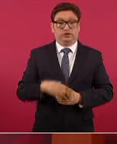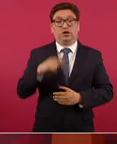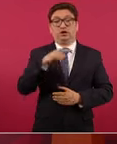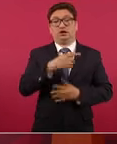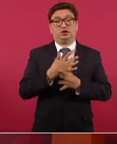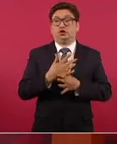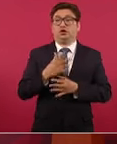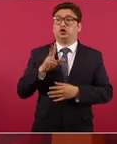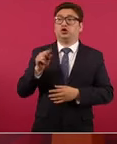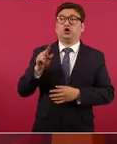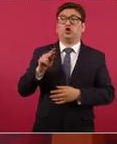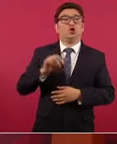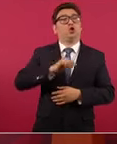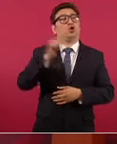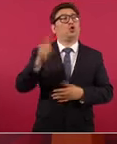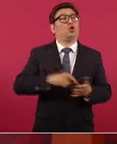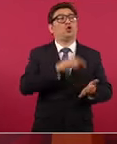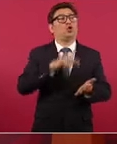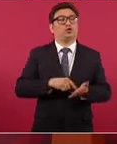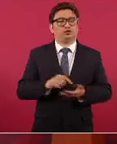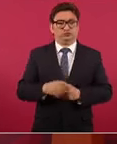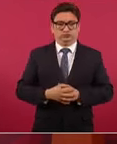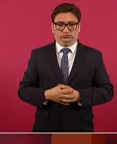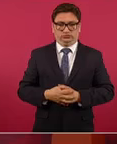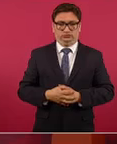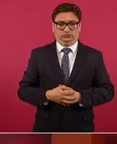propongan nosotros lugar